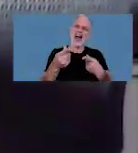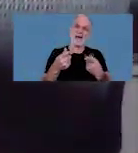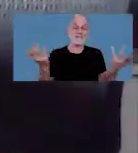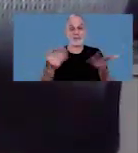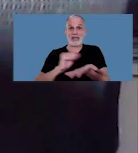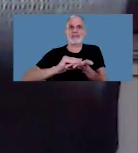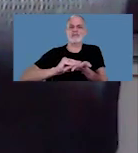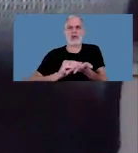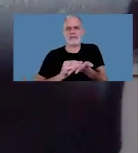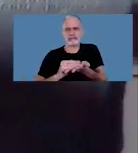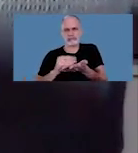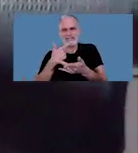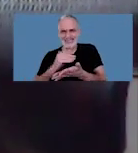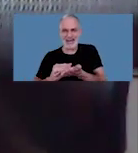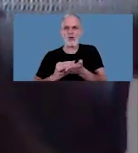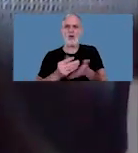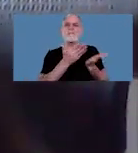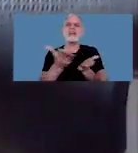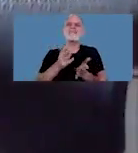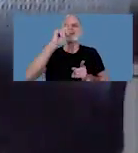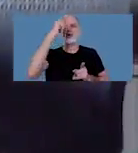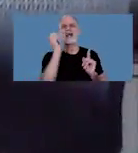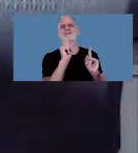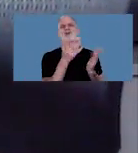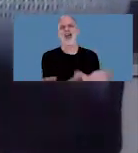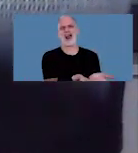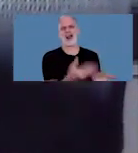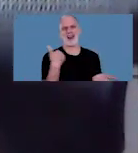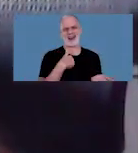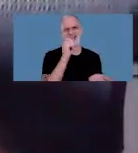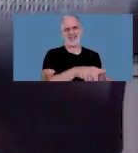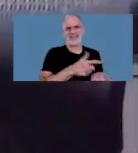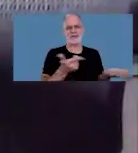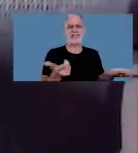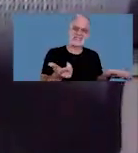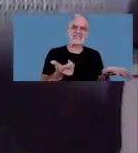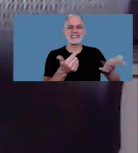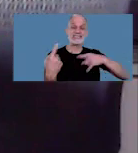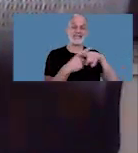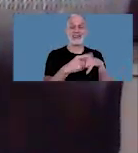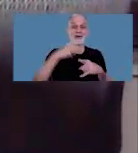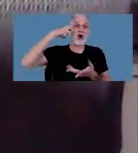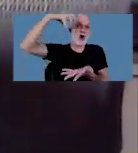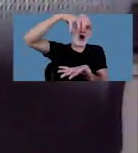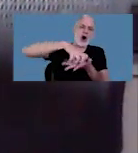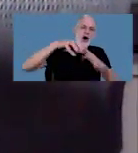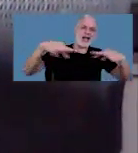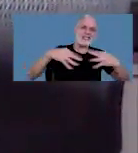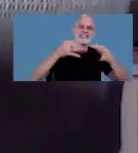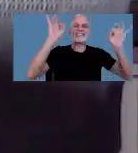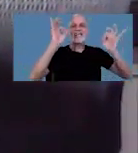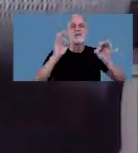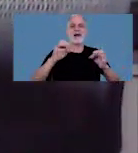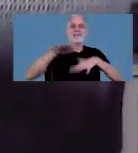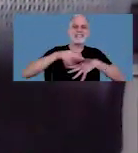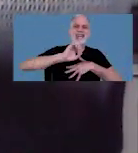legislador exime algo para un beneficio nacional, para un beneficio del país. Entonces se van a la discusión parlamentaria de lo que es la exención de inmuebles